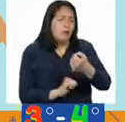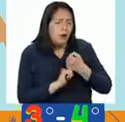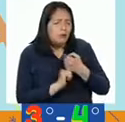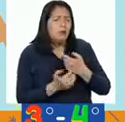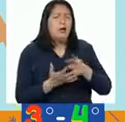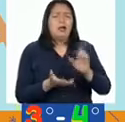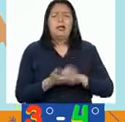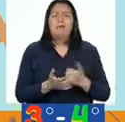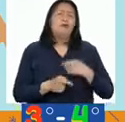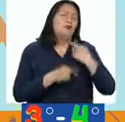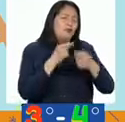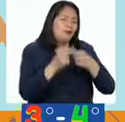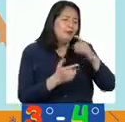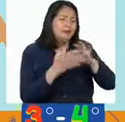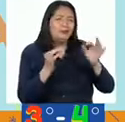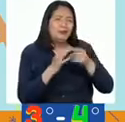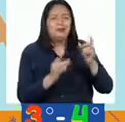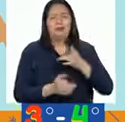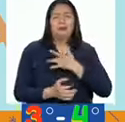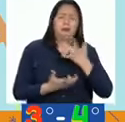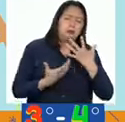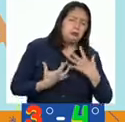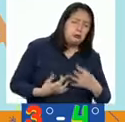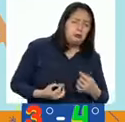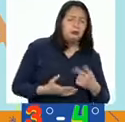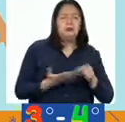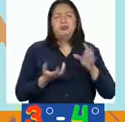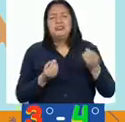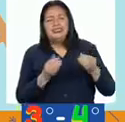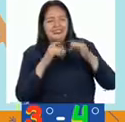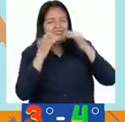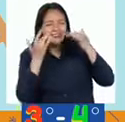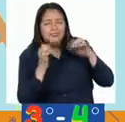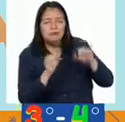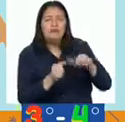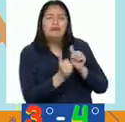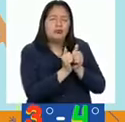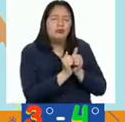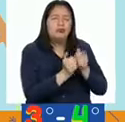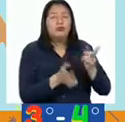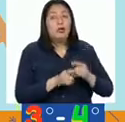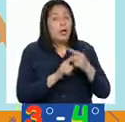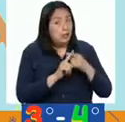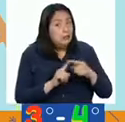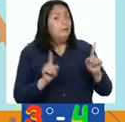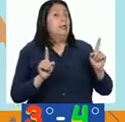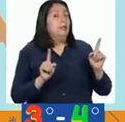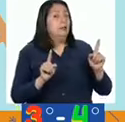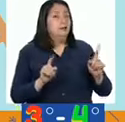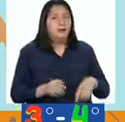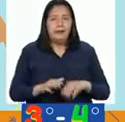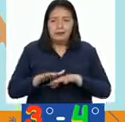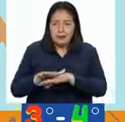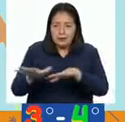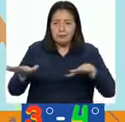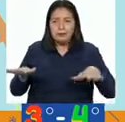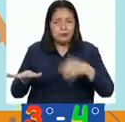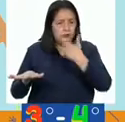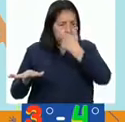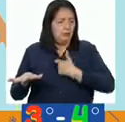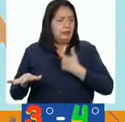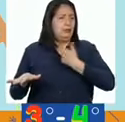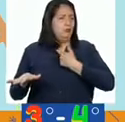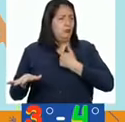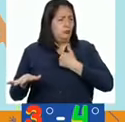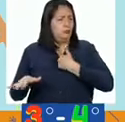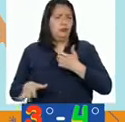nos contamos historias cuando nos sentimos tristes y reímos juntos. En cambio, en el espacio personal,